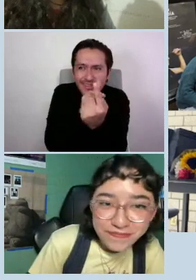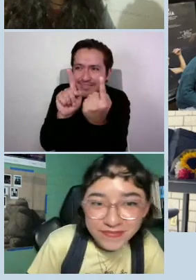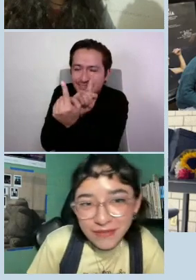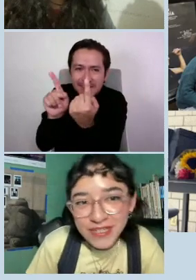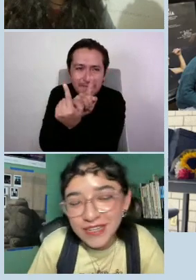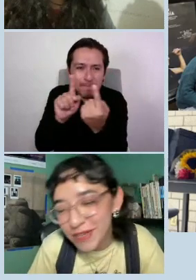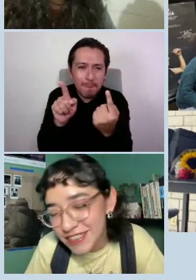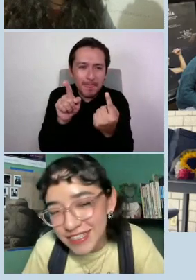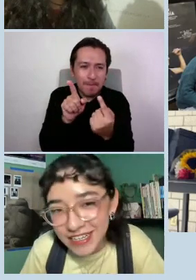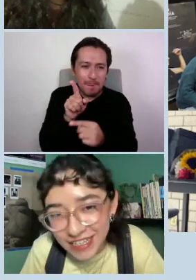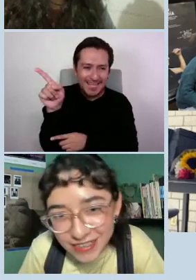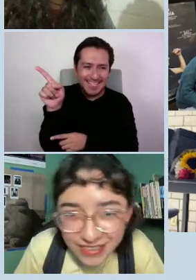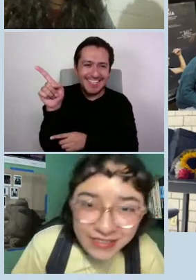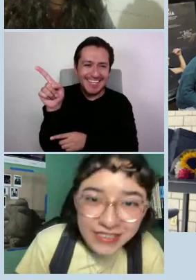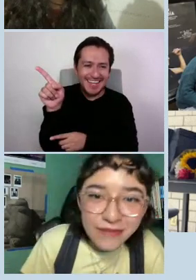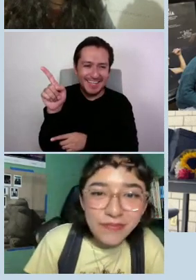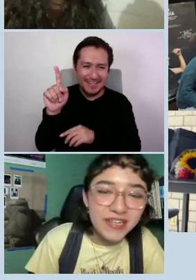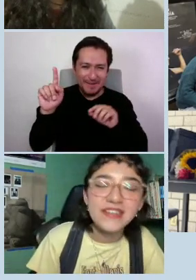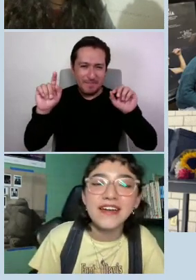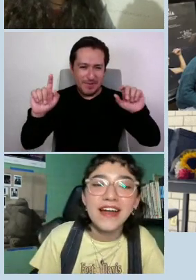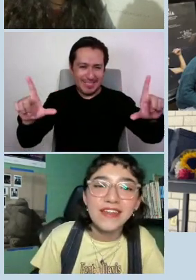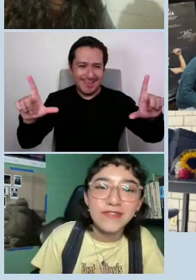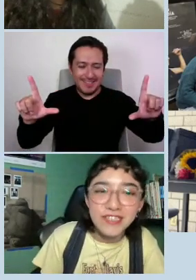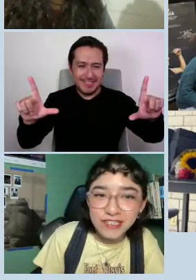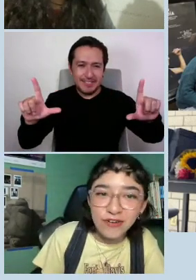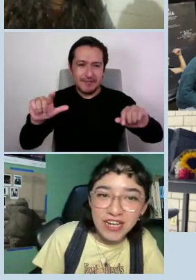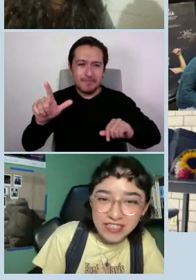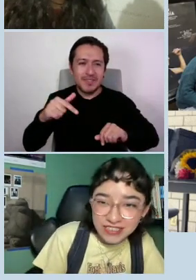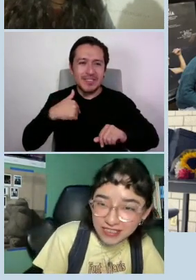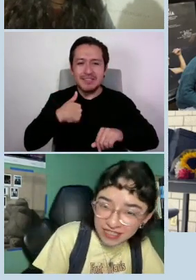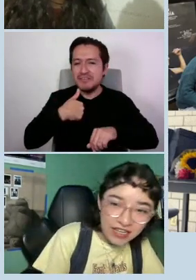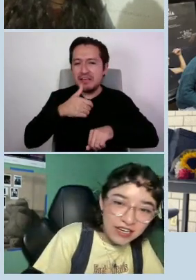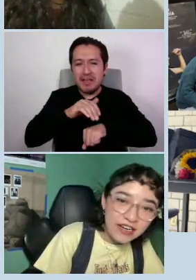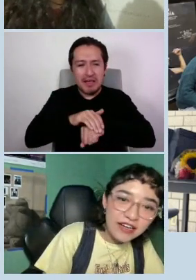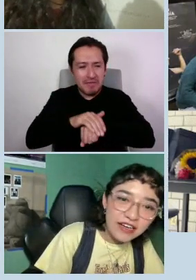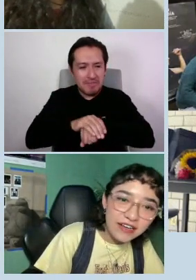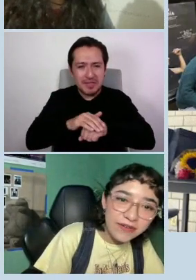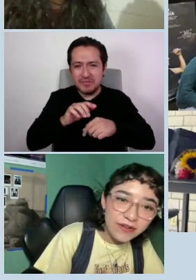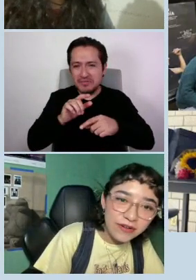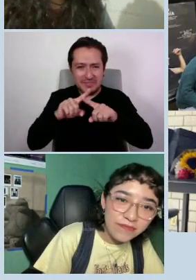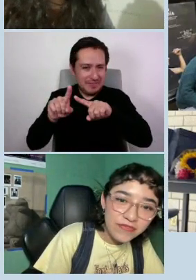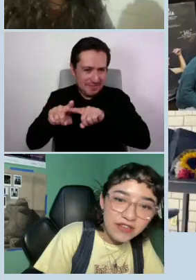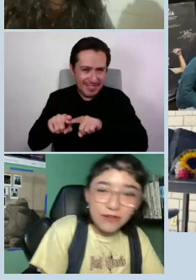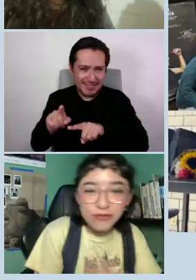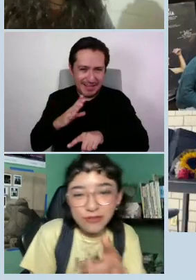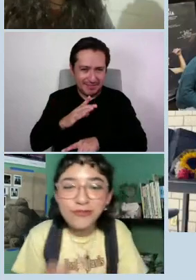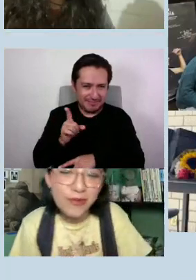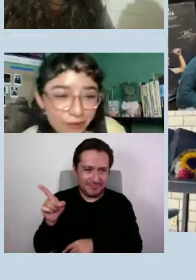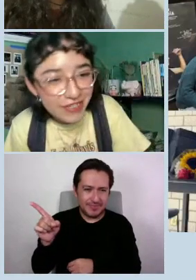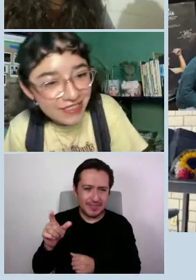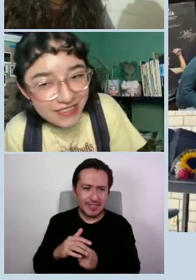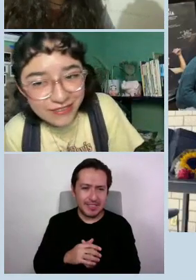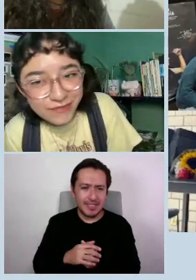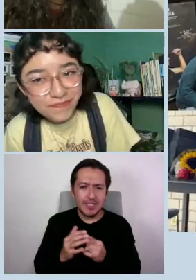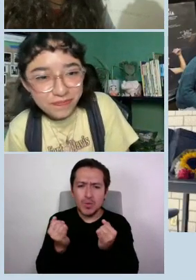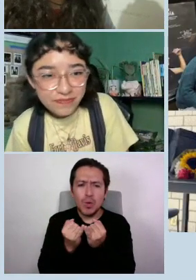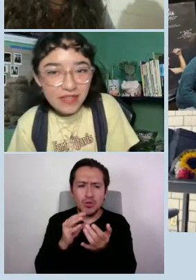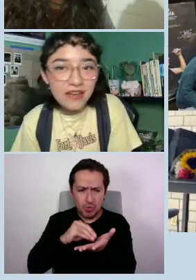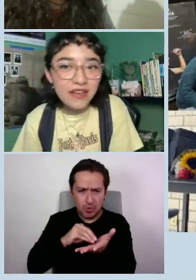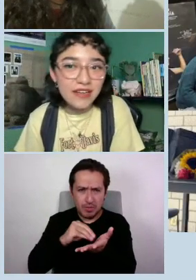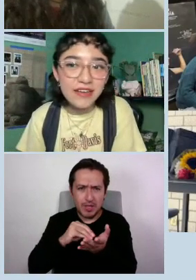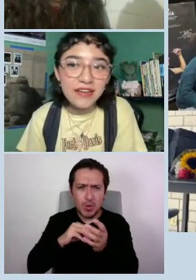tenemos a mis amigues querides siempre Gerardo izco Alexis eh incluso con cubrebocas